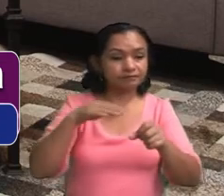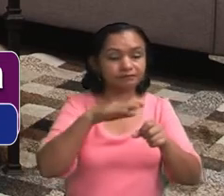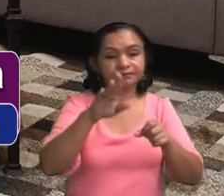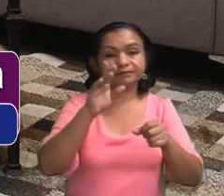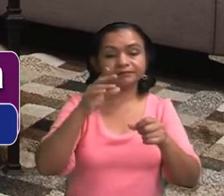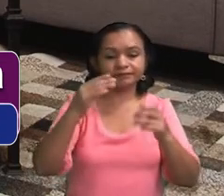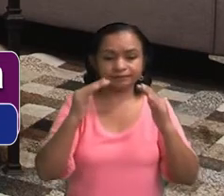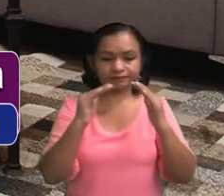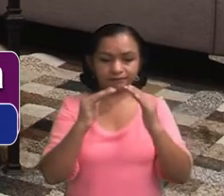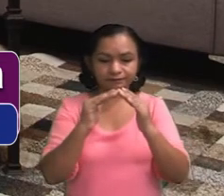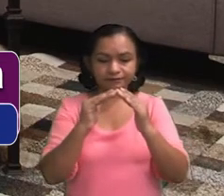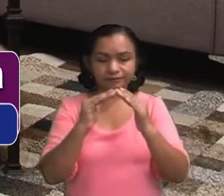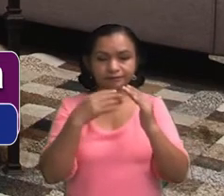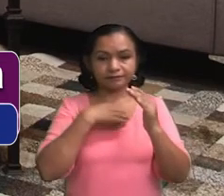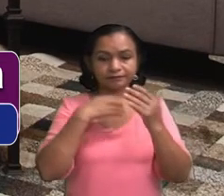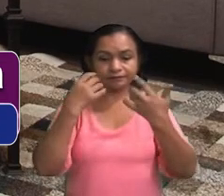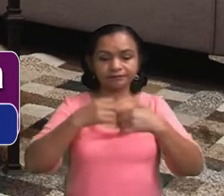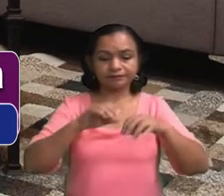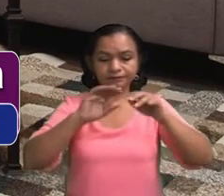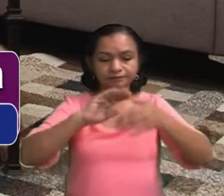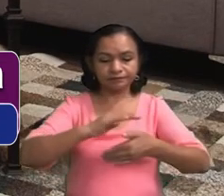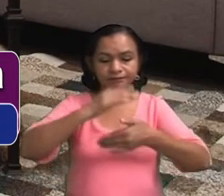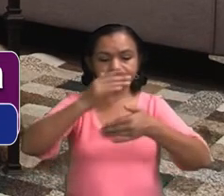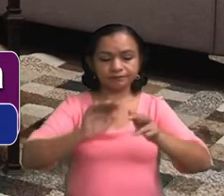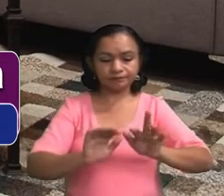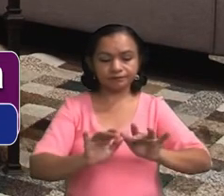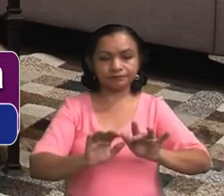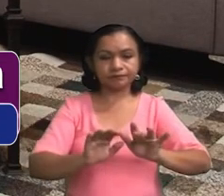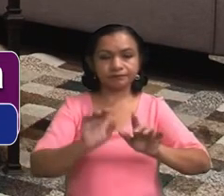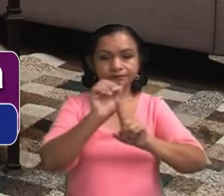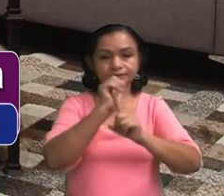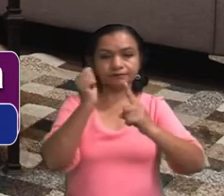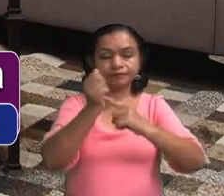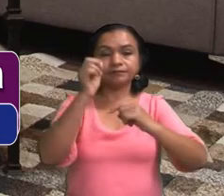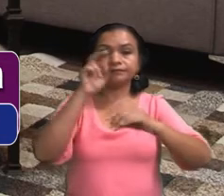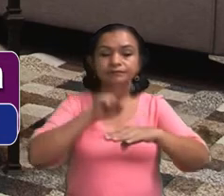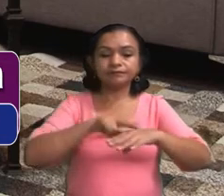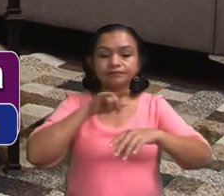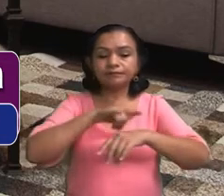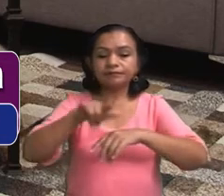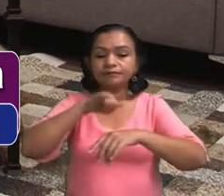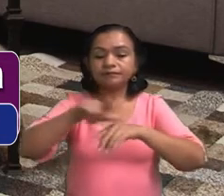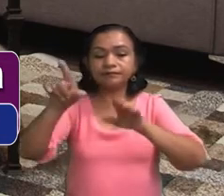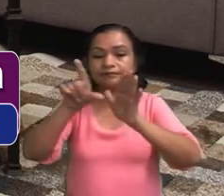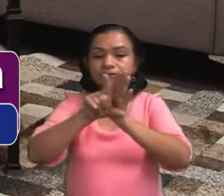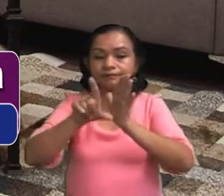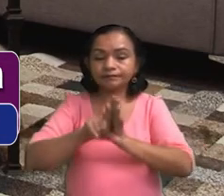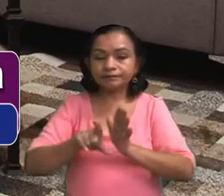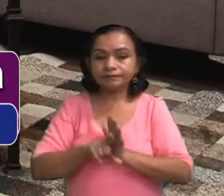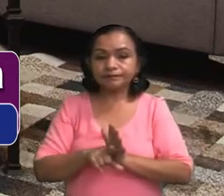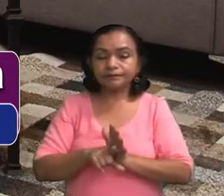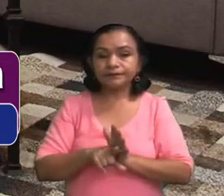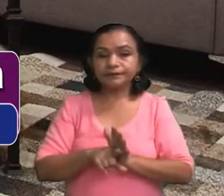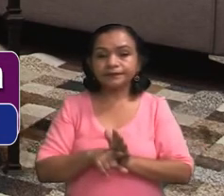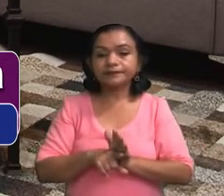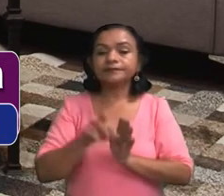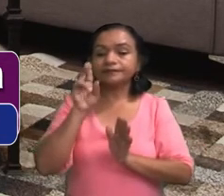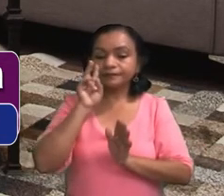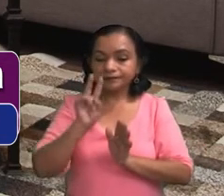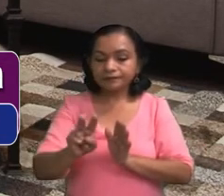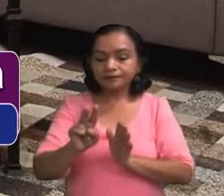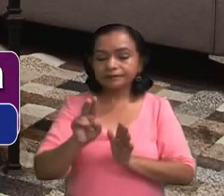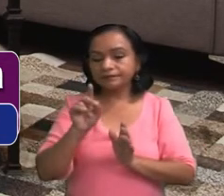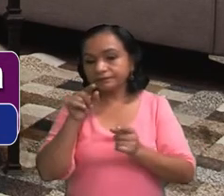desde su casa o desde su empresa entra a la página web de la Asamblea, busca el digesto jurídico correspondiente